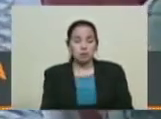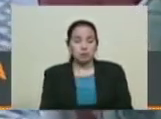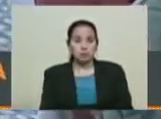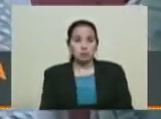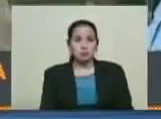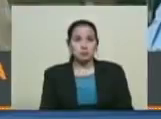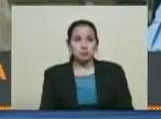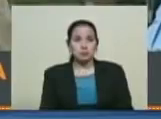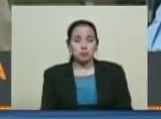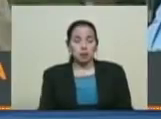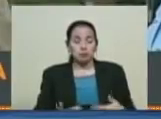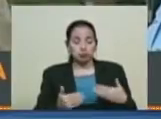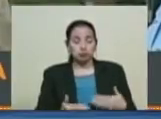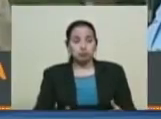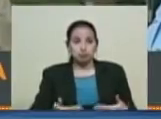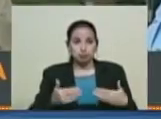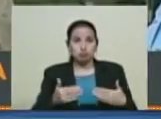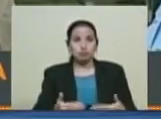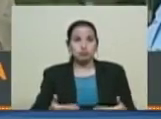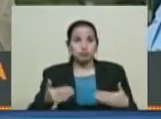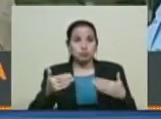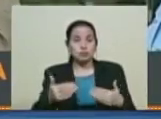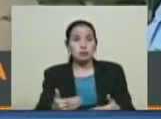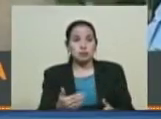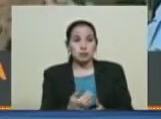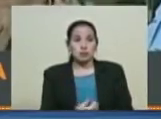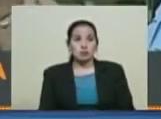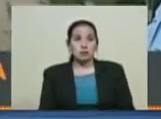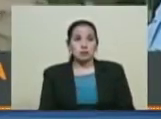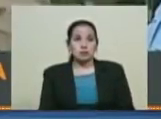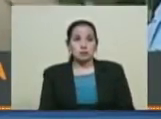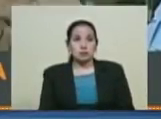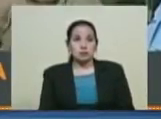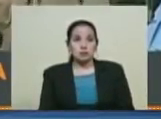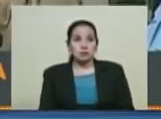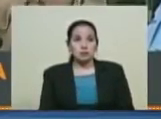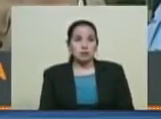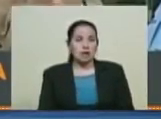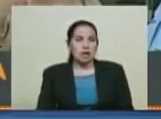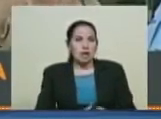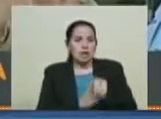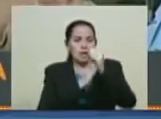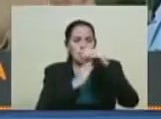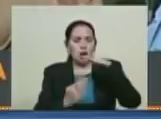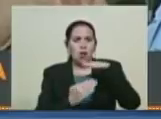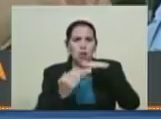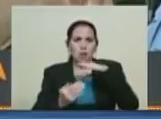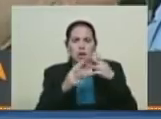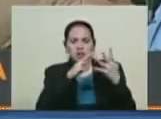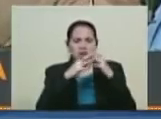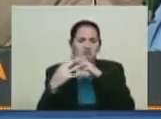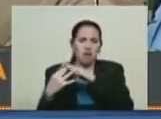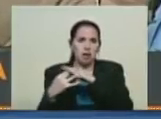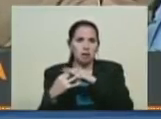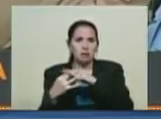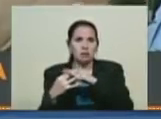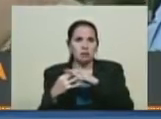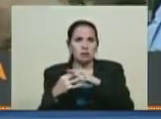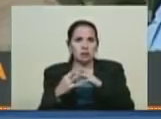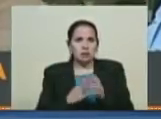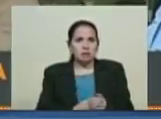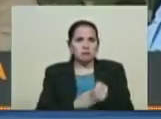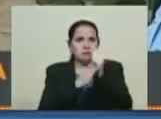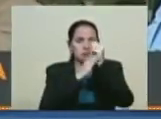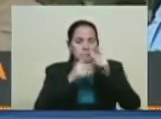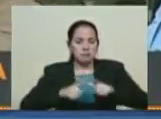Avanzar, avanzar y vencer. Unir todos los liderazgos, el liderazgo de base, del barrio, el liderazgo local.